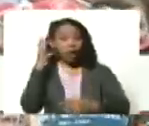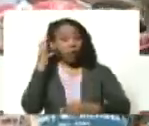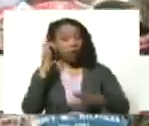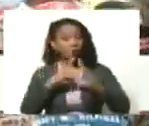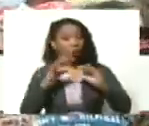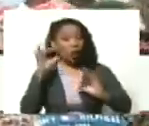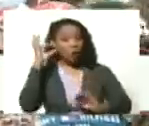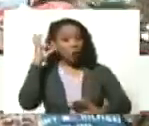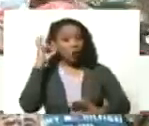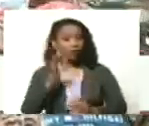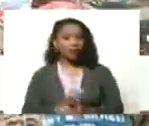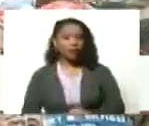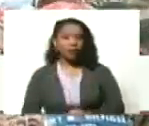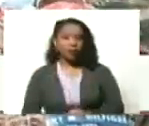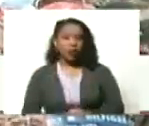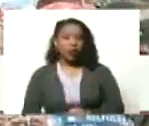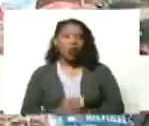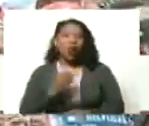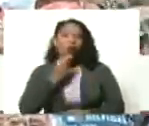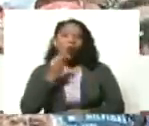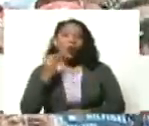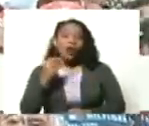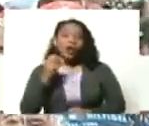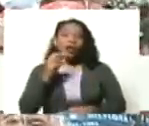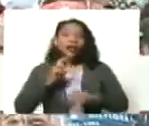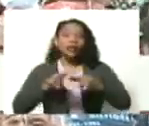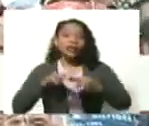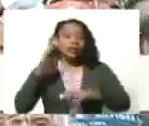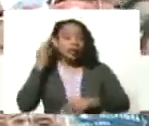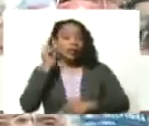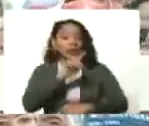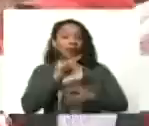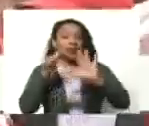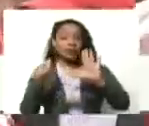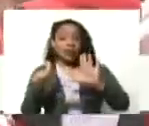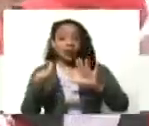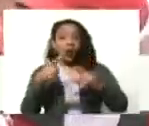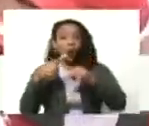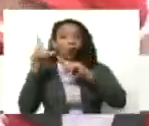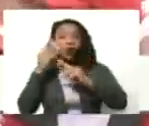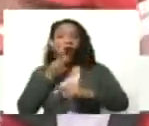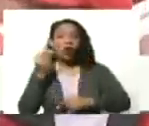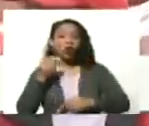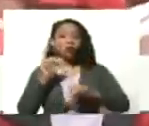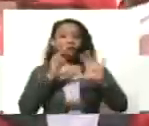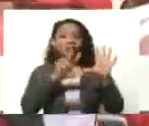todas mujeres, una niña de 16 años, otra joven de 80 años,